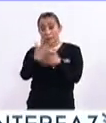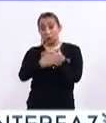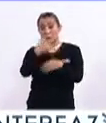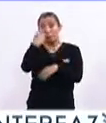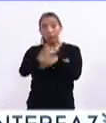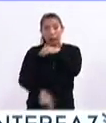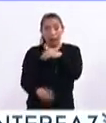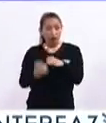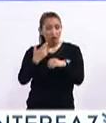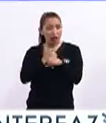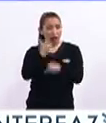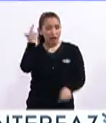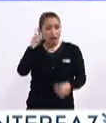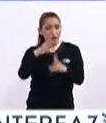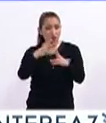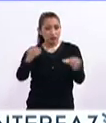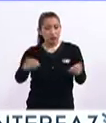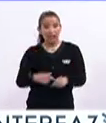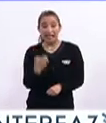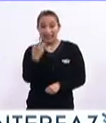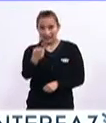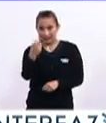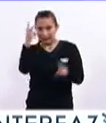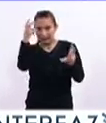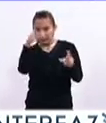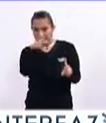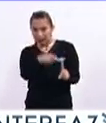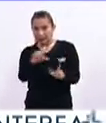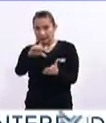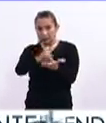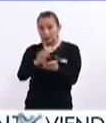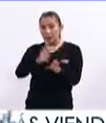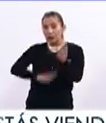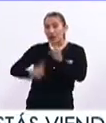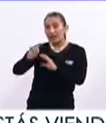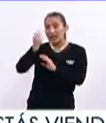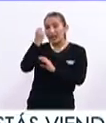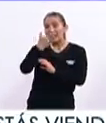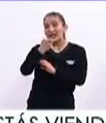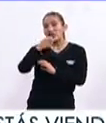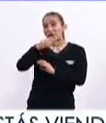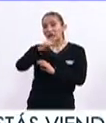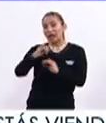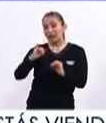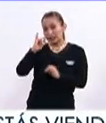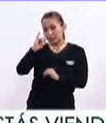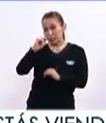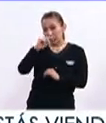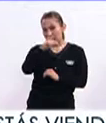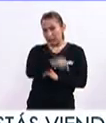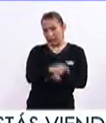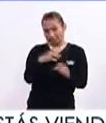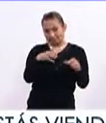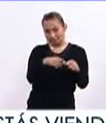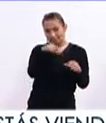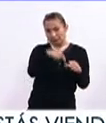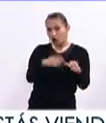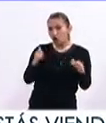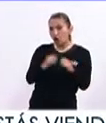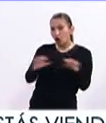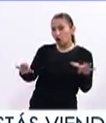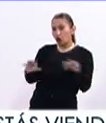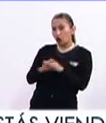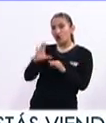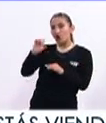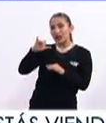peligro crítico de extinción. En este contexto, el Centro de Biotecnología Genómica del Instituto Politécnico Nacional, en